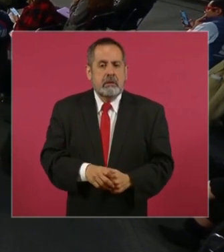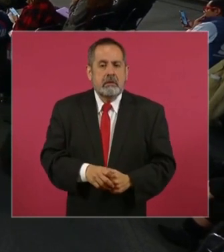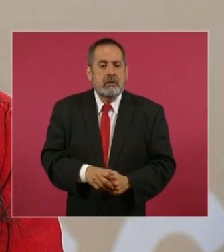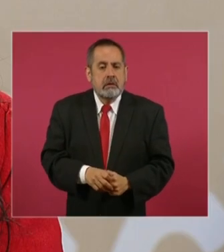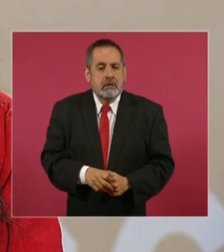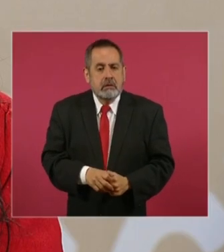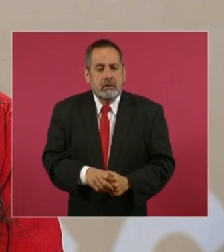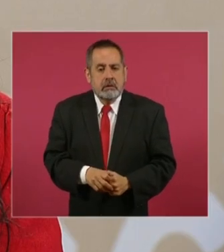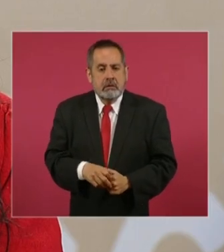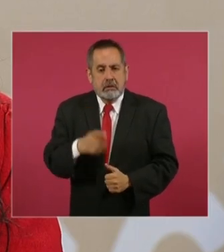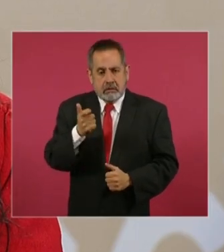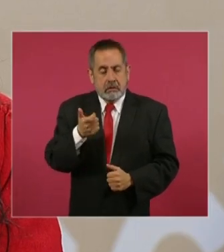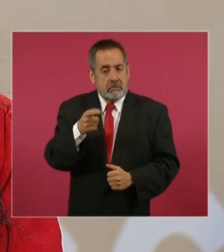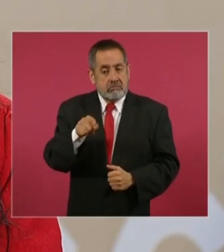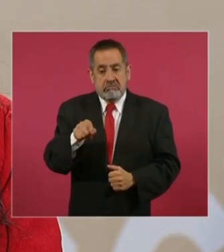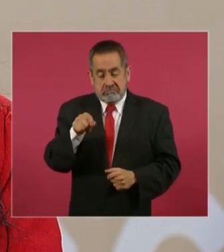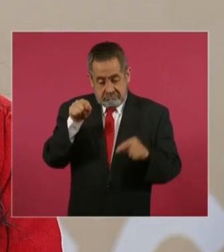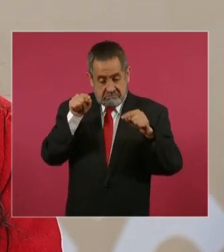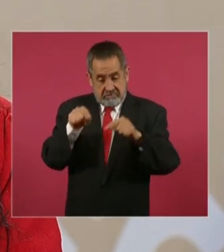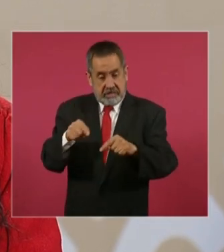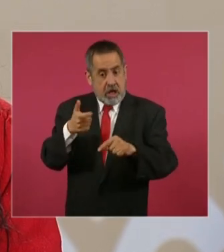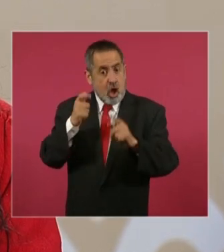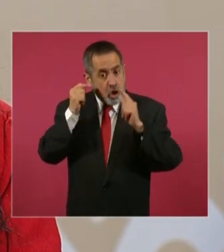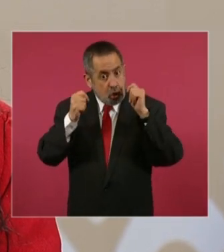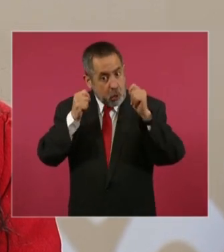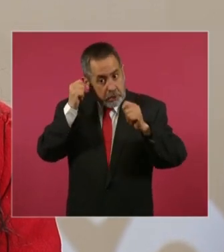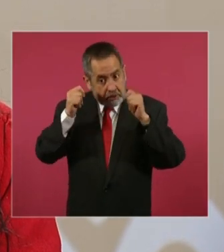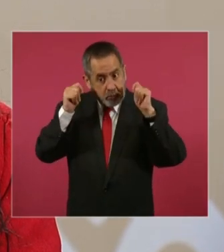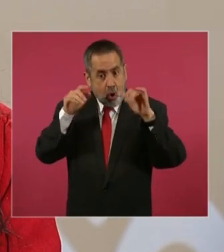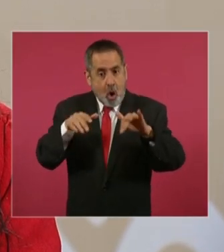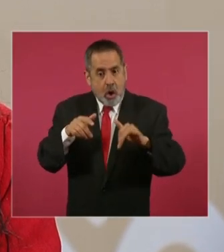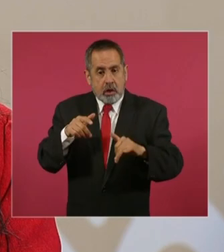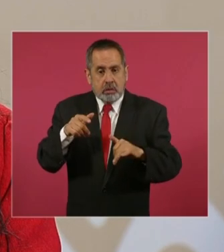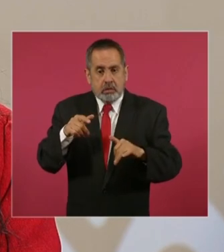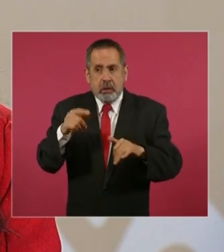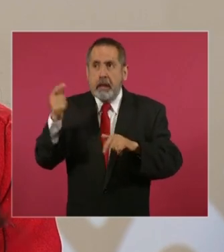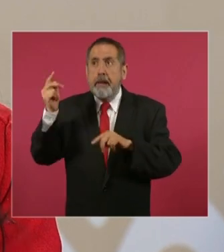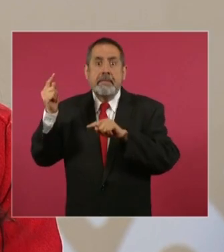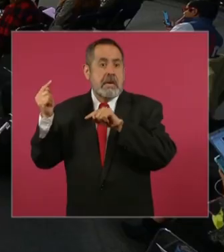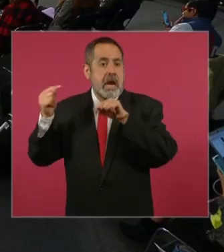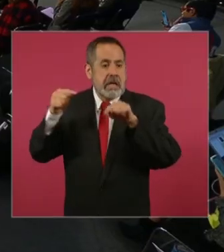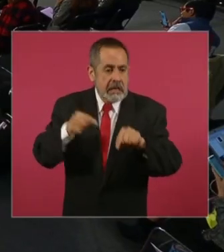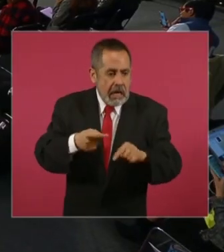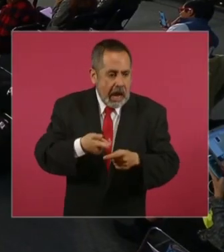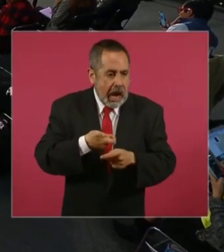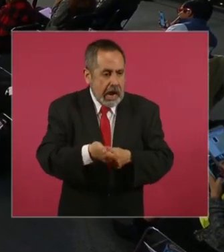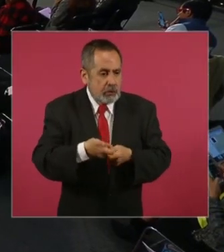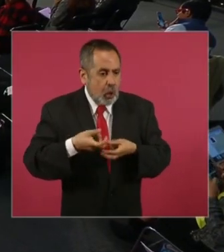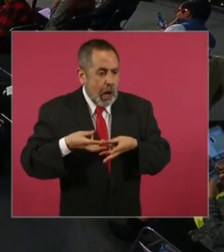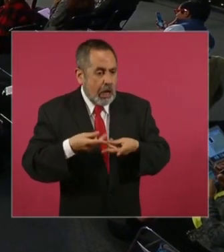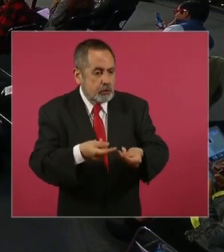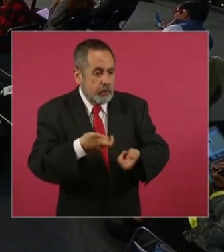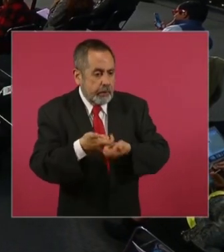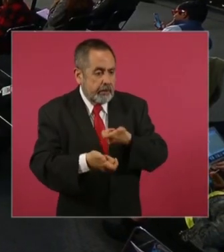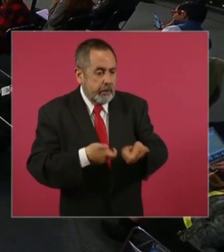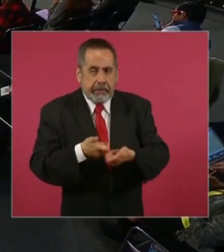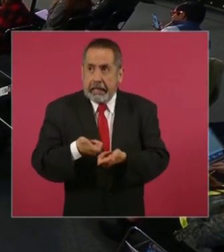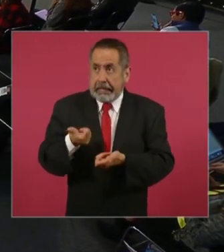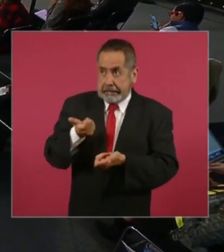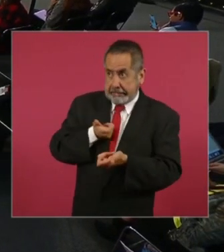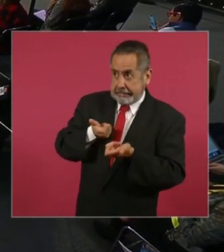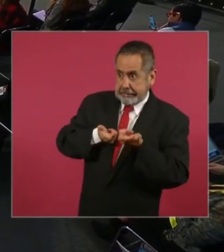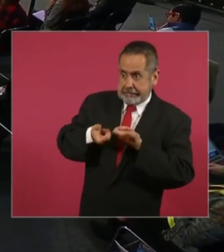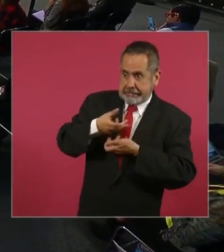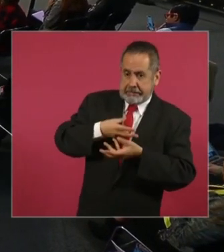porque es una actividad que genera riqueza y